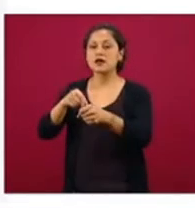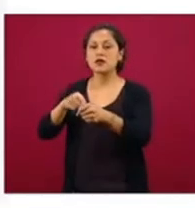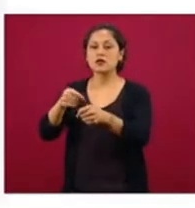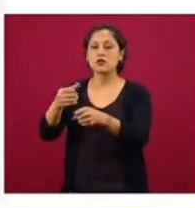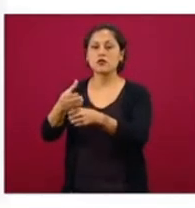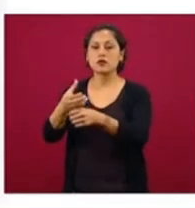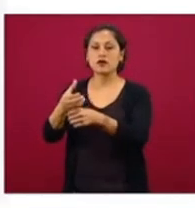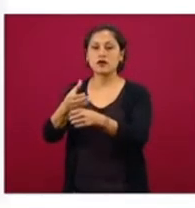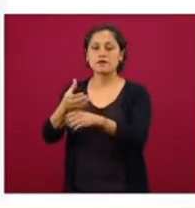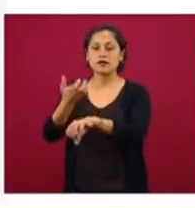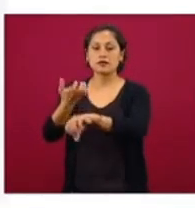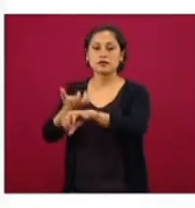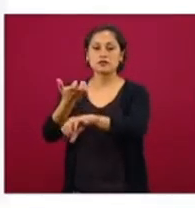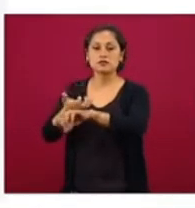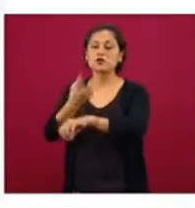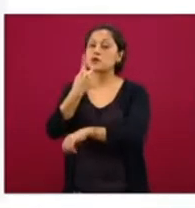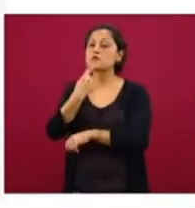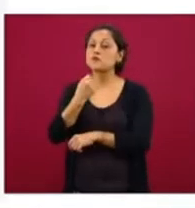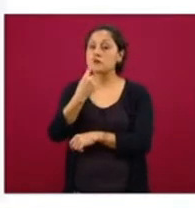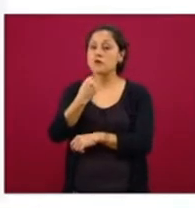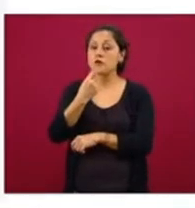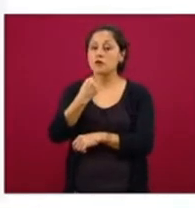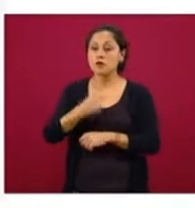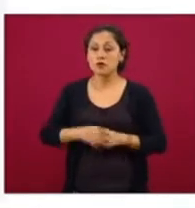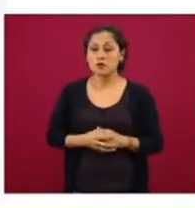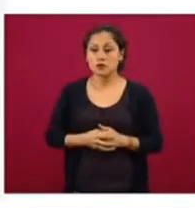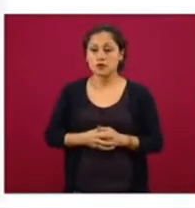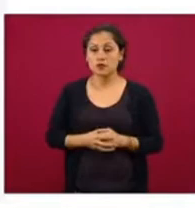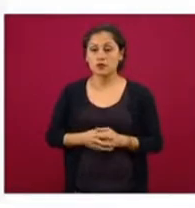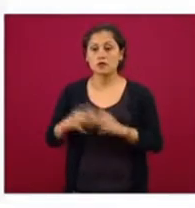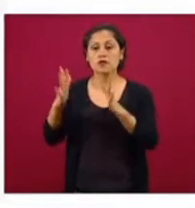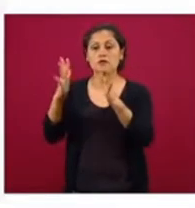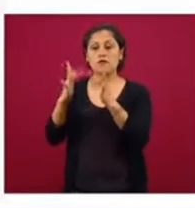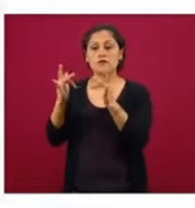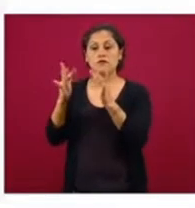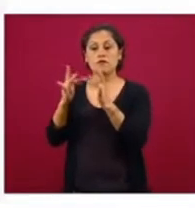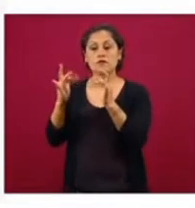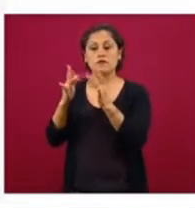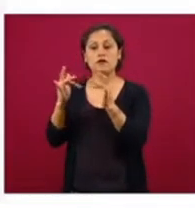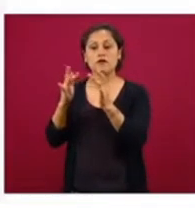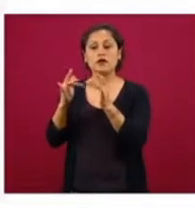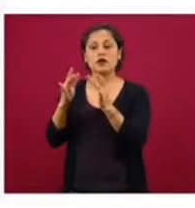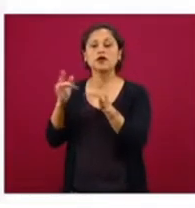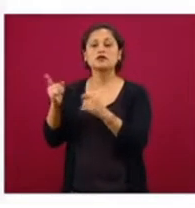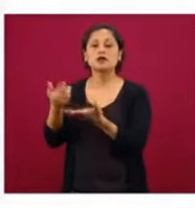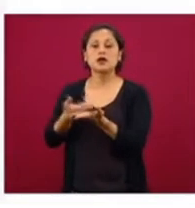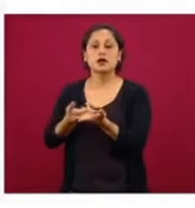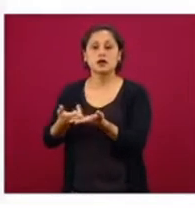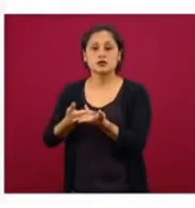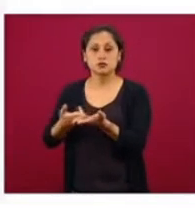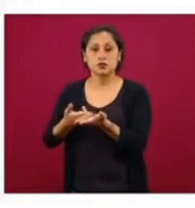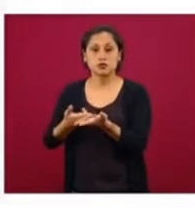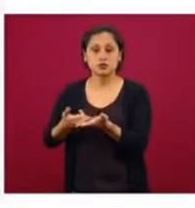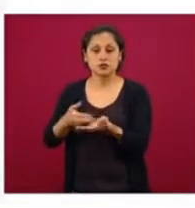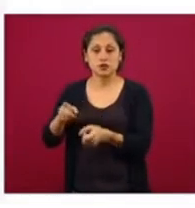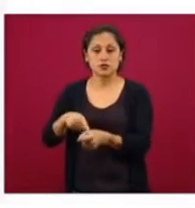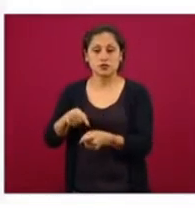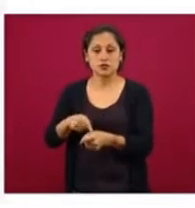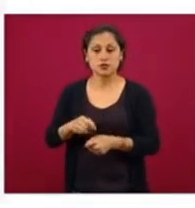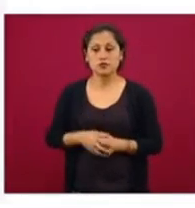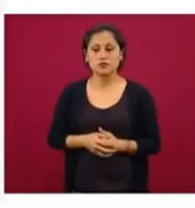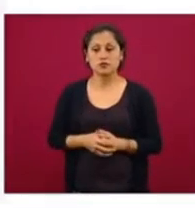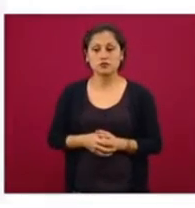Estados Unidos en rojo, ahí está Francia en este color magenta, etcétera. Esta es la